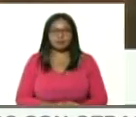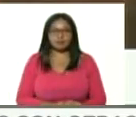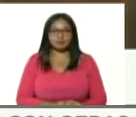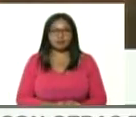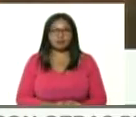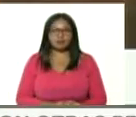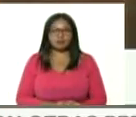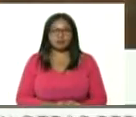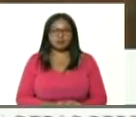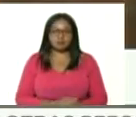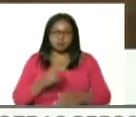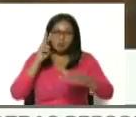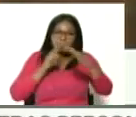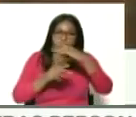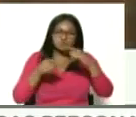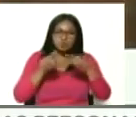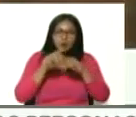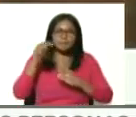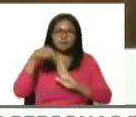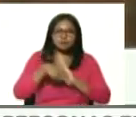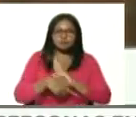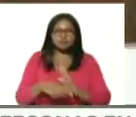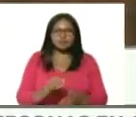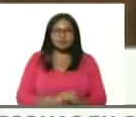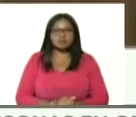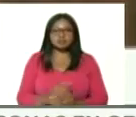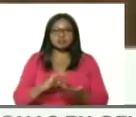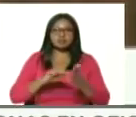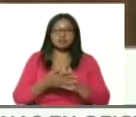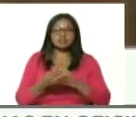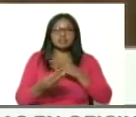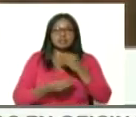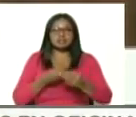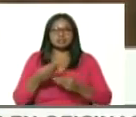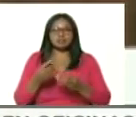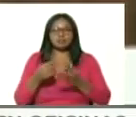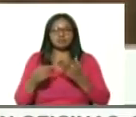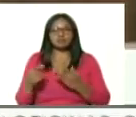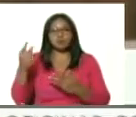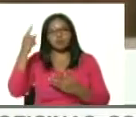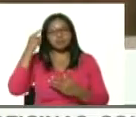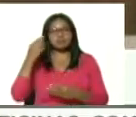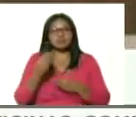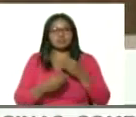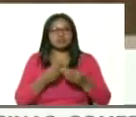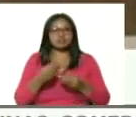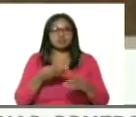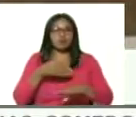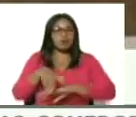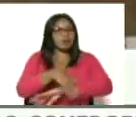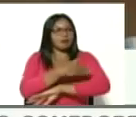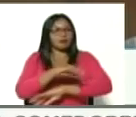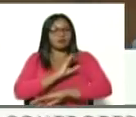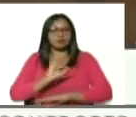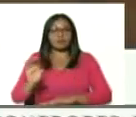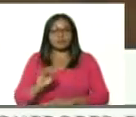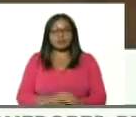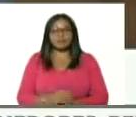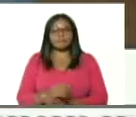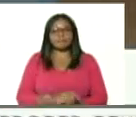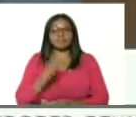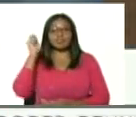visión también muy profunda acerca de lo que se está haciendo y que en los próximos días vamos a llevar a las calles de nuestro país. Diputada